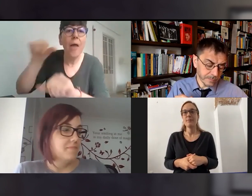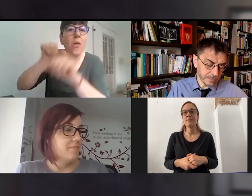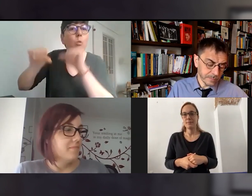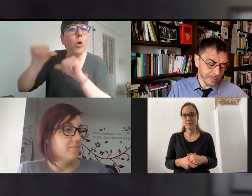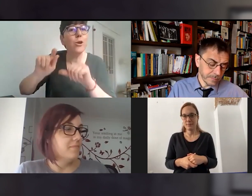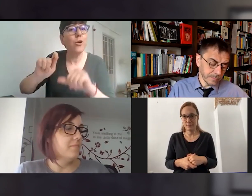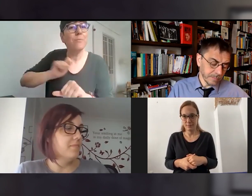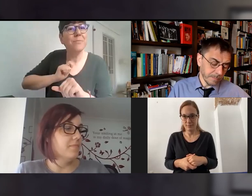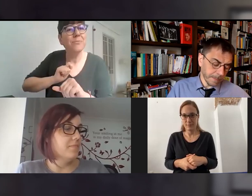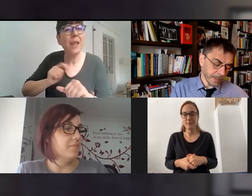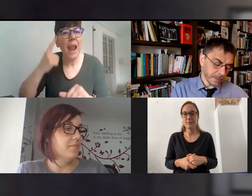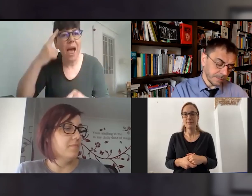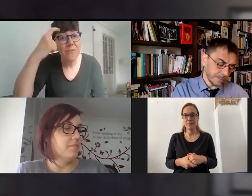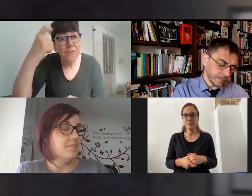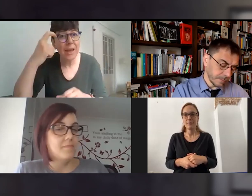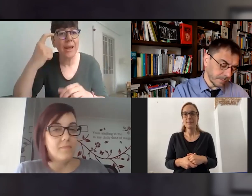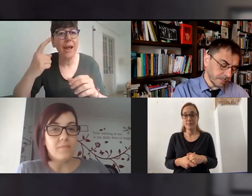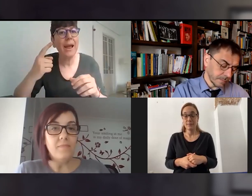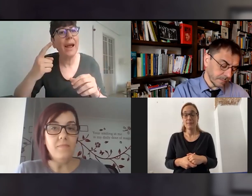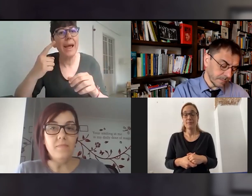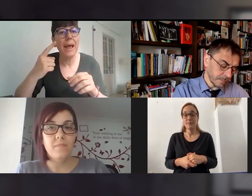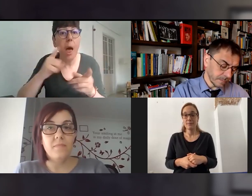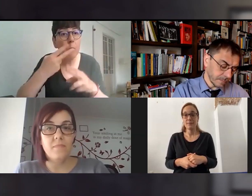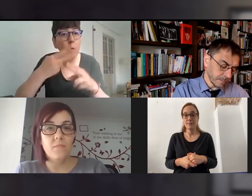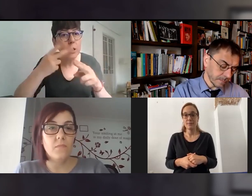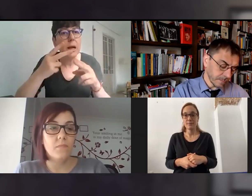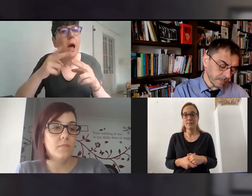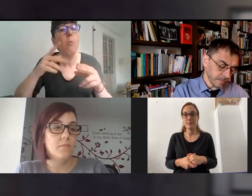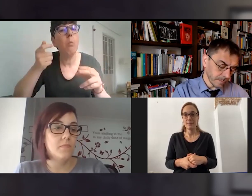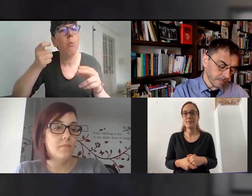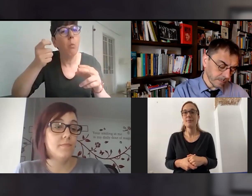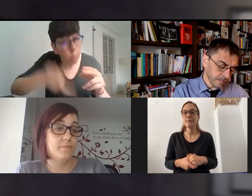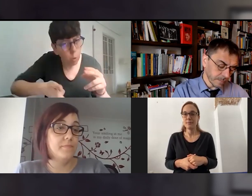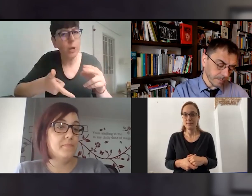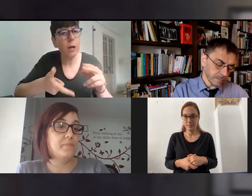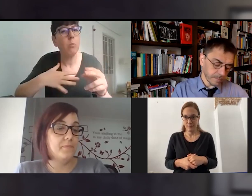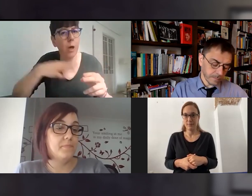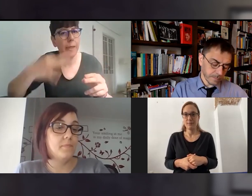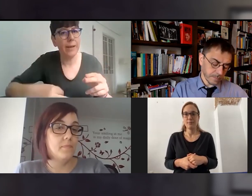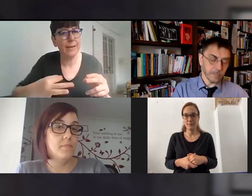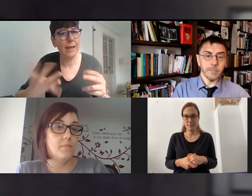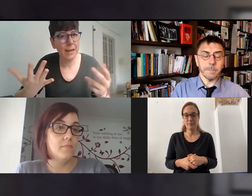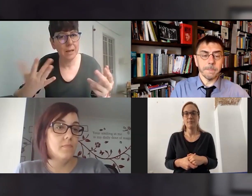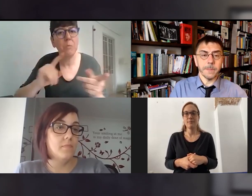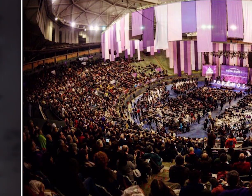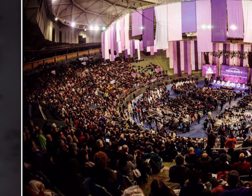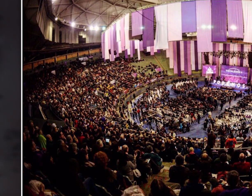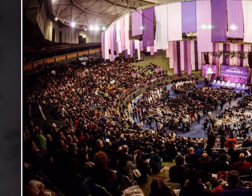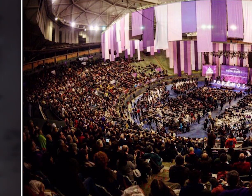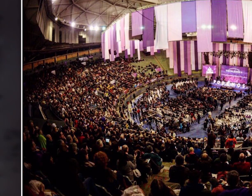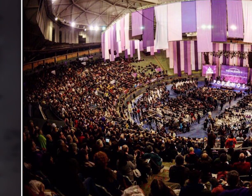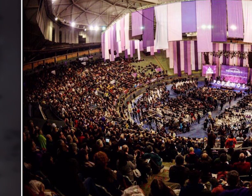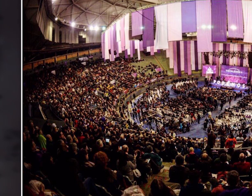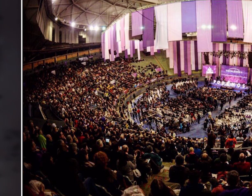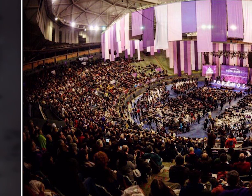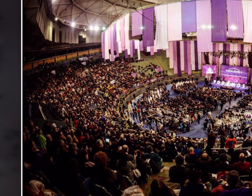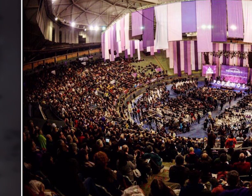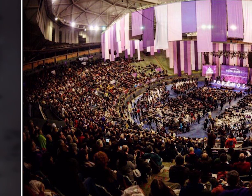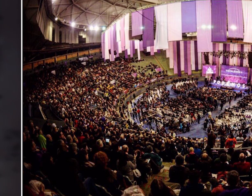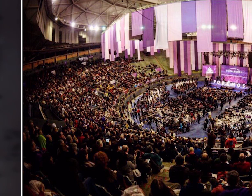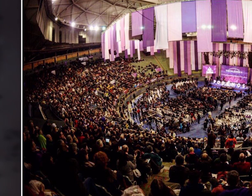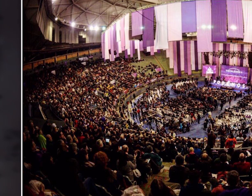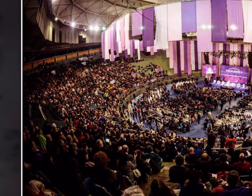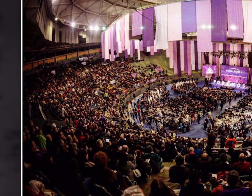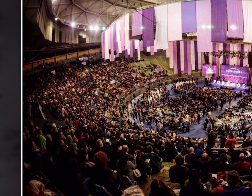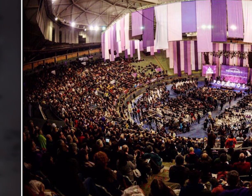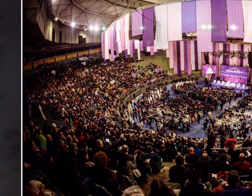de esperanza. Yo creo que nos ha devuelto la fe en la política útil, de cosas